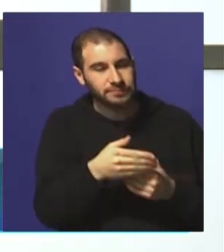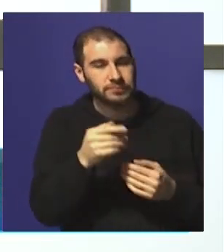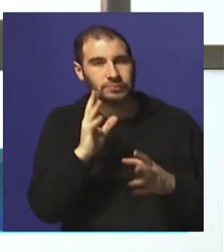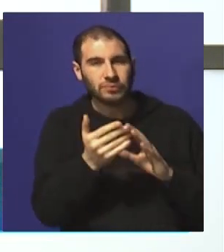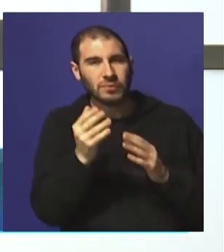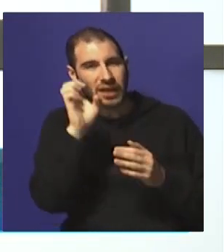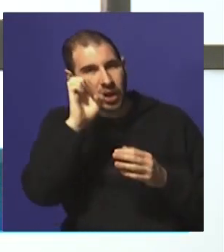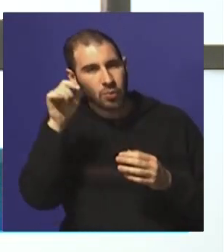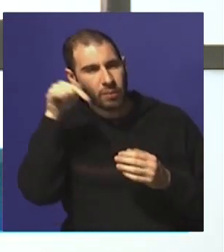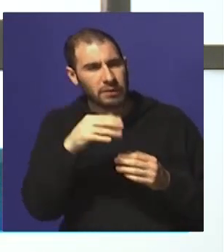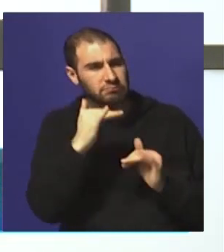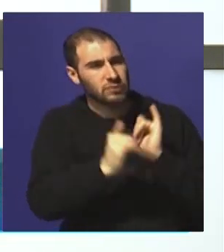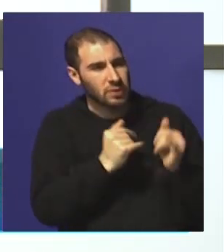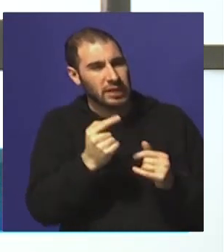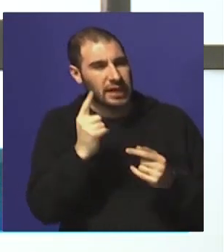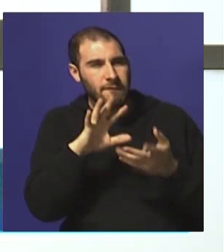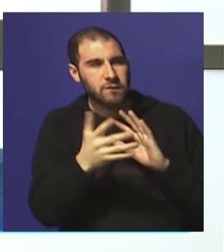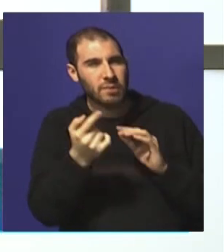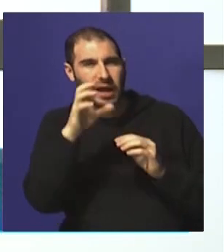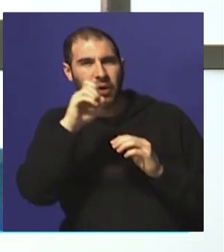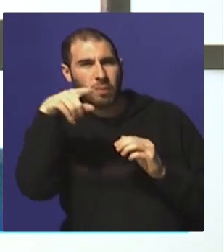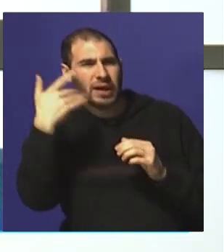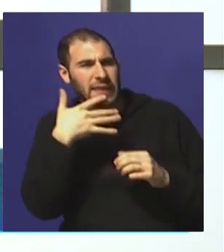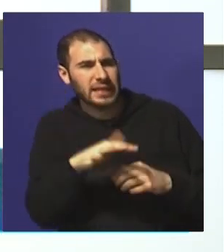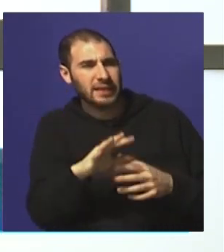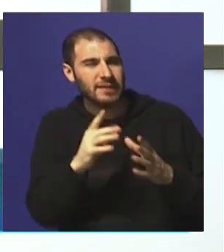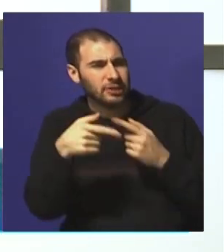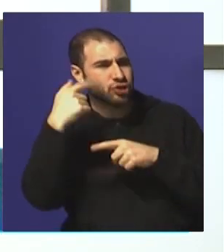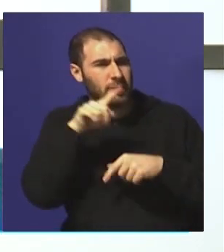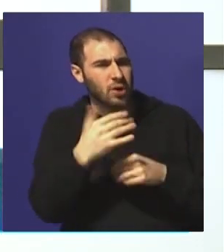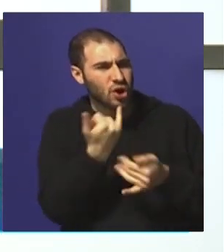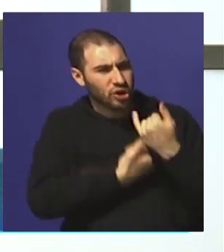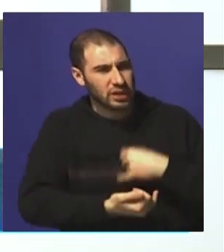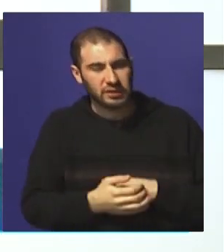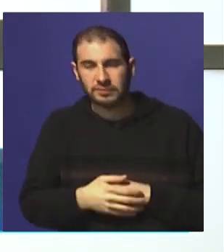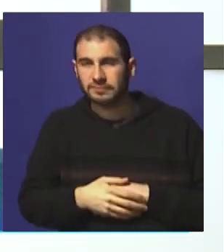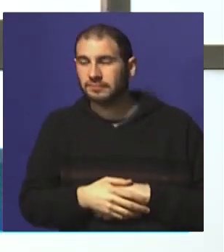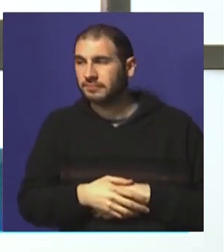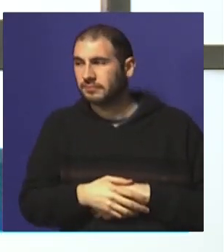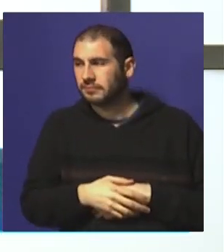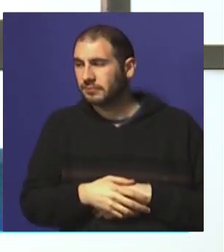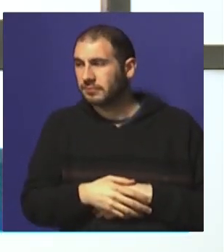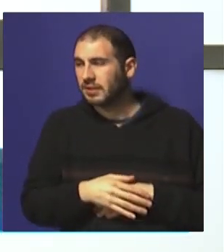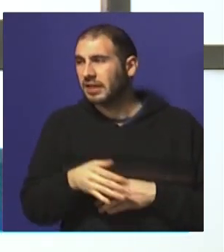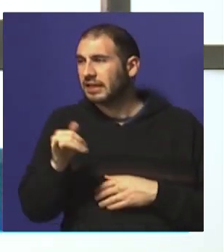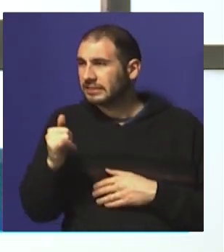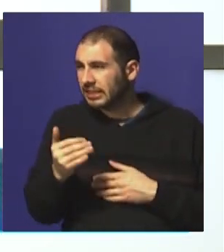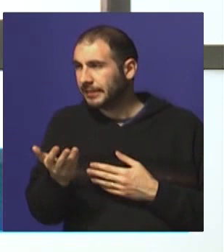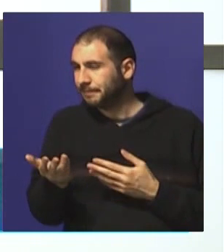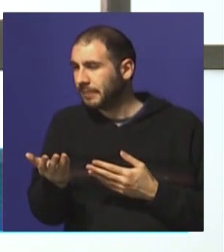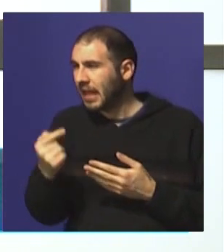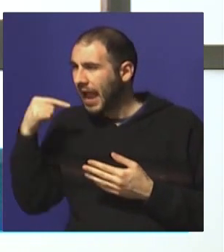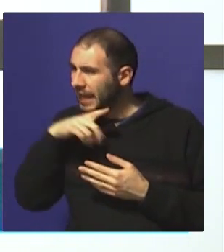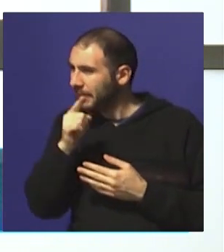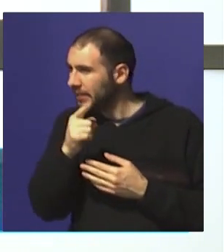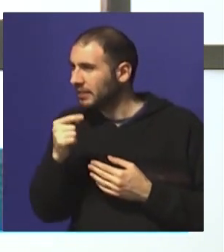mirada europea y haya podido interpretar desde otro lugar también la historia que vos no querés contar? Sí, bueno, sobre todo en Alemania.